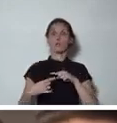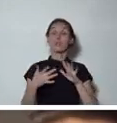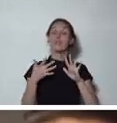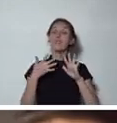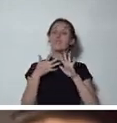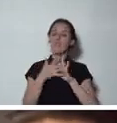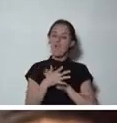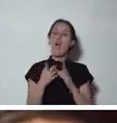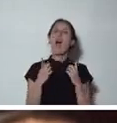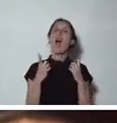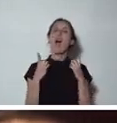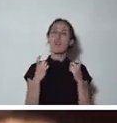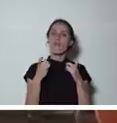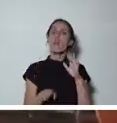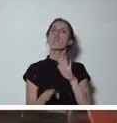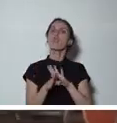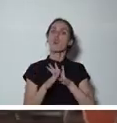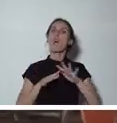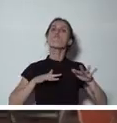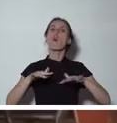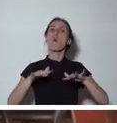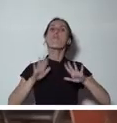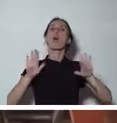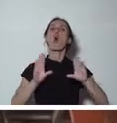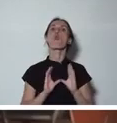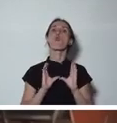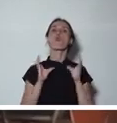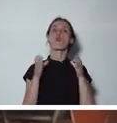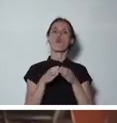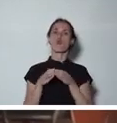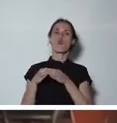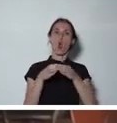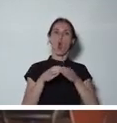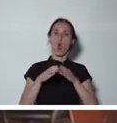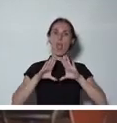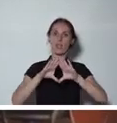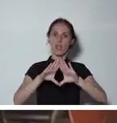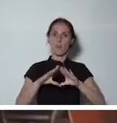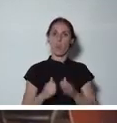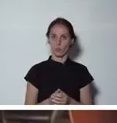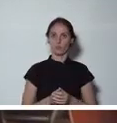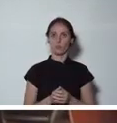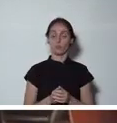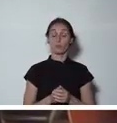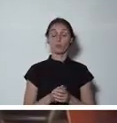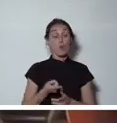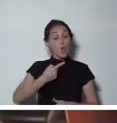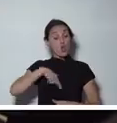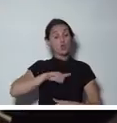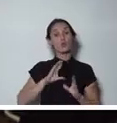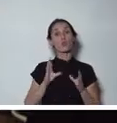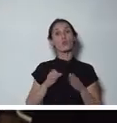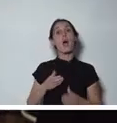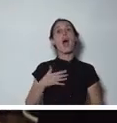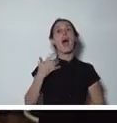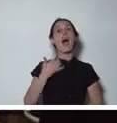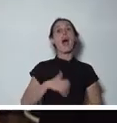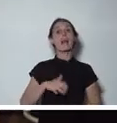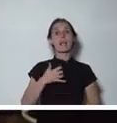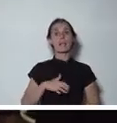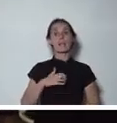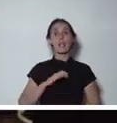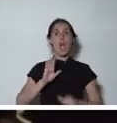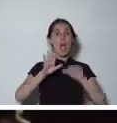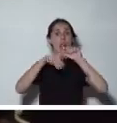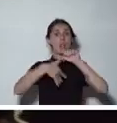moverlo de una manera más colectiva nosotras desde Argentina y desde